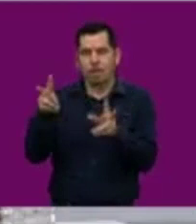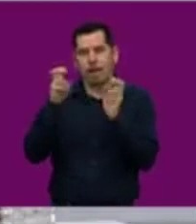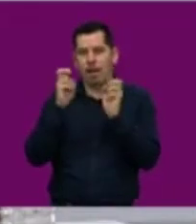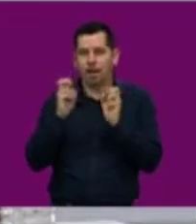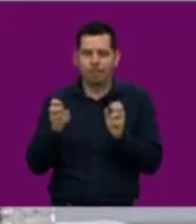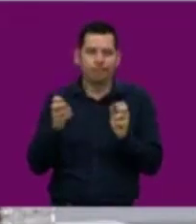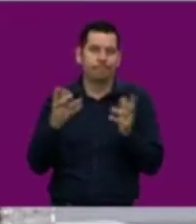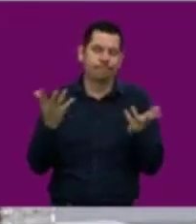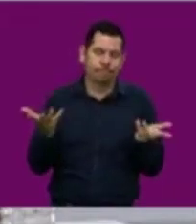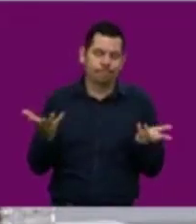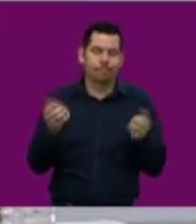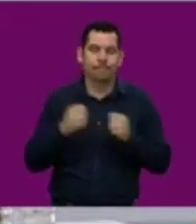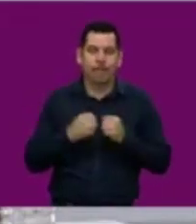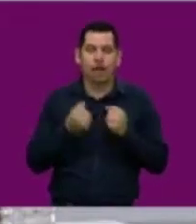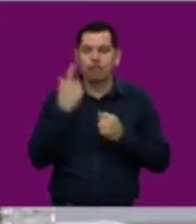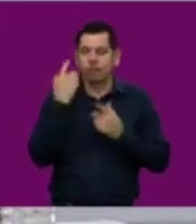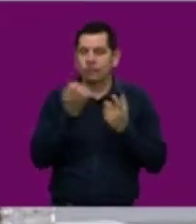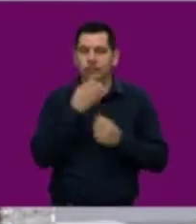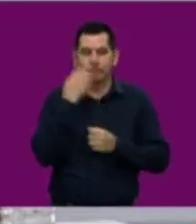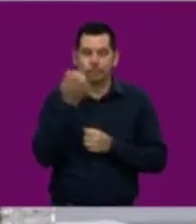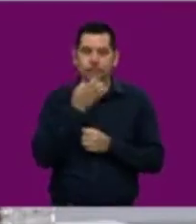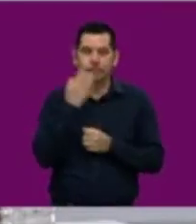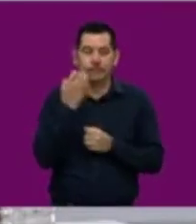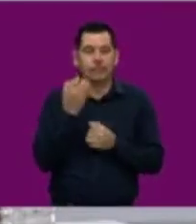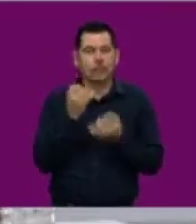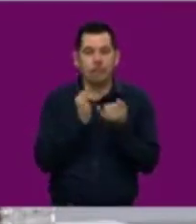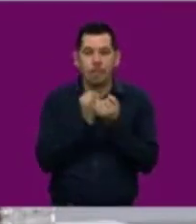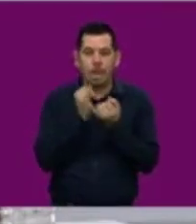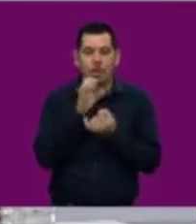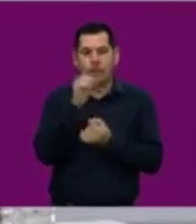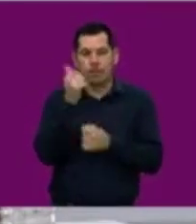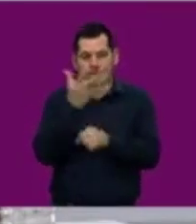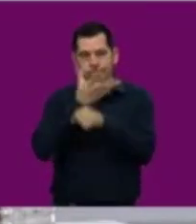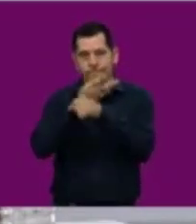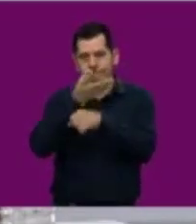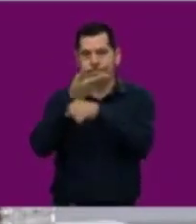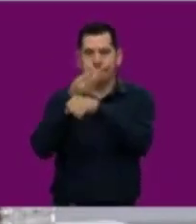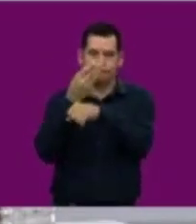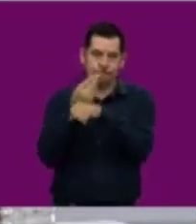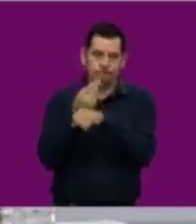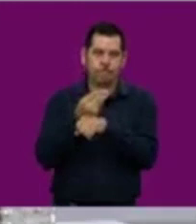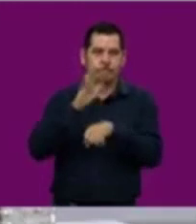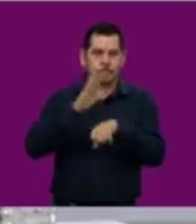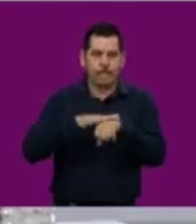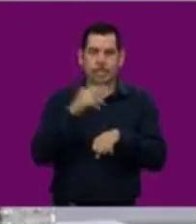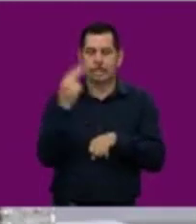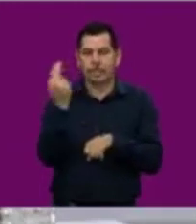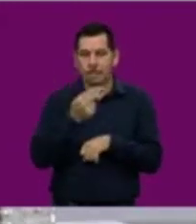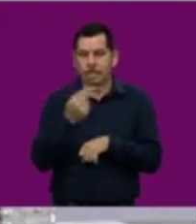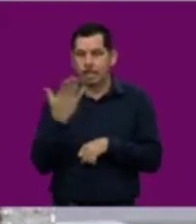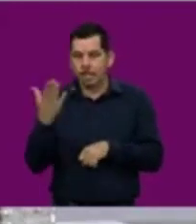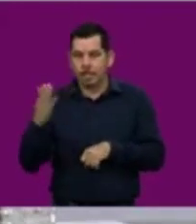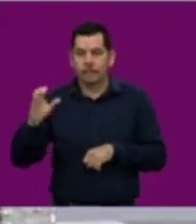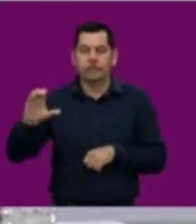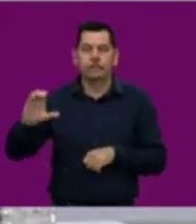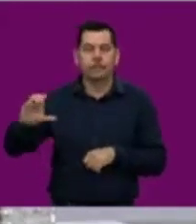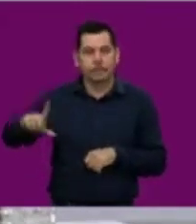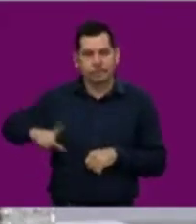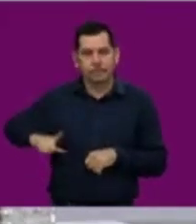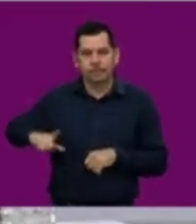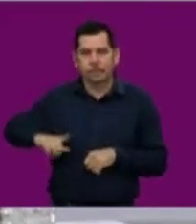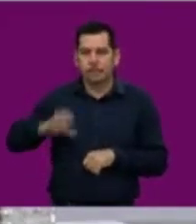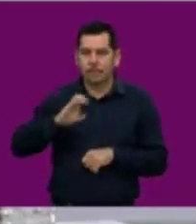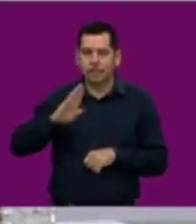que tengan que darse mantenimiento mayor ahí es donde también el señor gobernador y el secretario cornejo